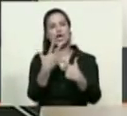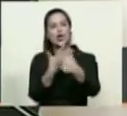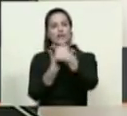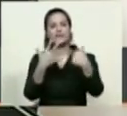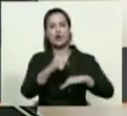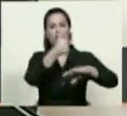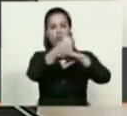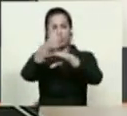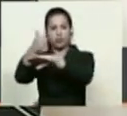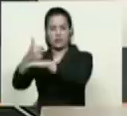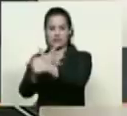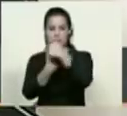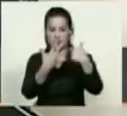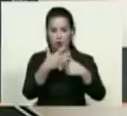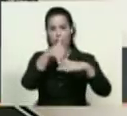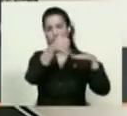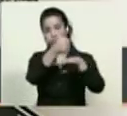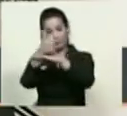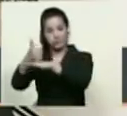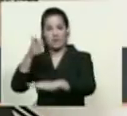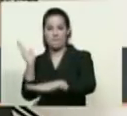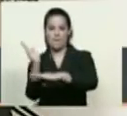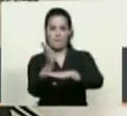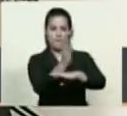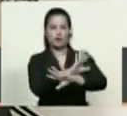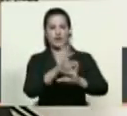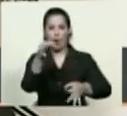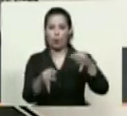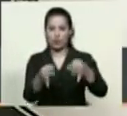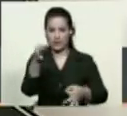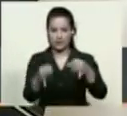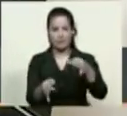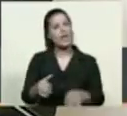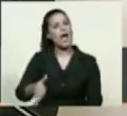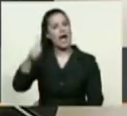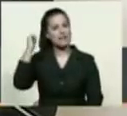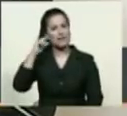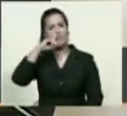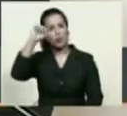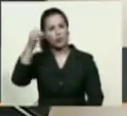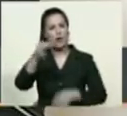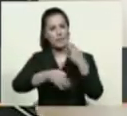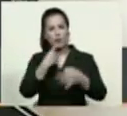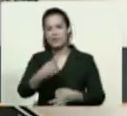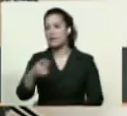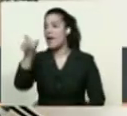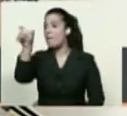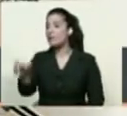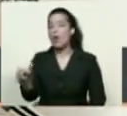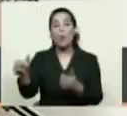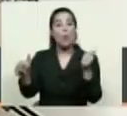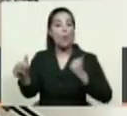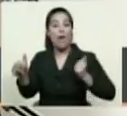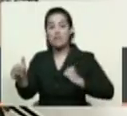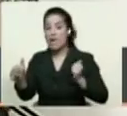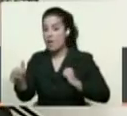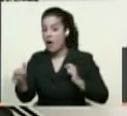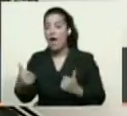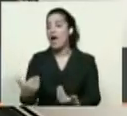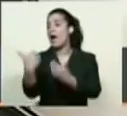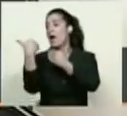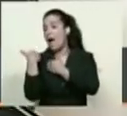directivos. Ayer lo decíamos y lo ratificaba el presidente Nicolás Maduro en su alocución de la tarde. Sea quien sea, tenga el cargo que